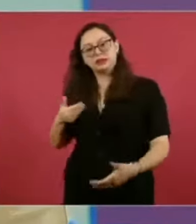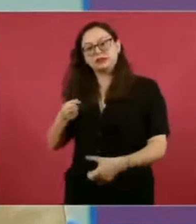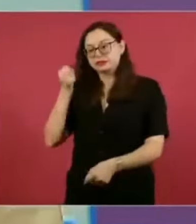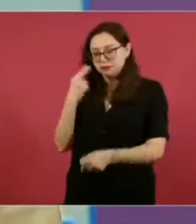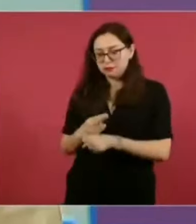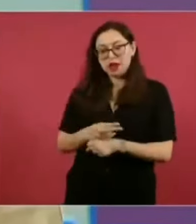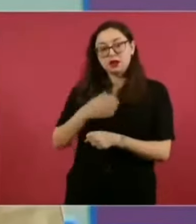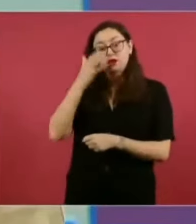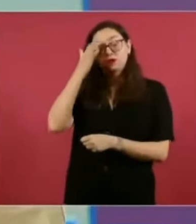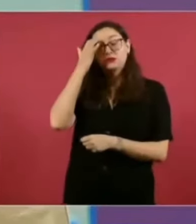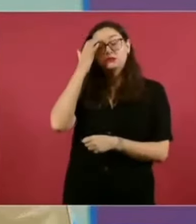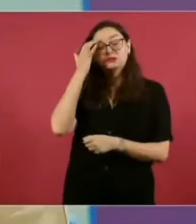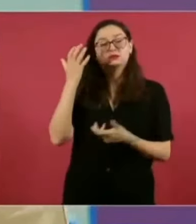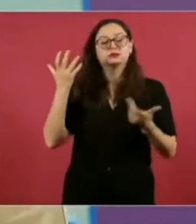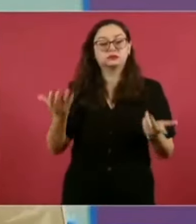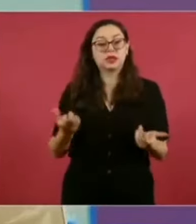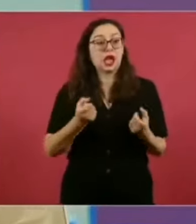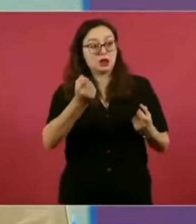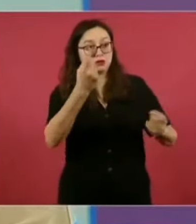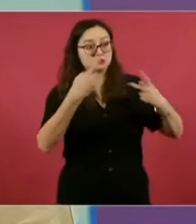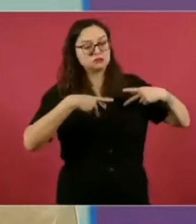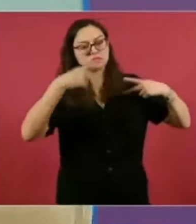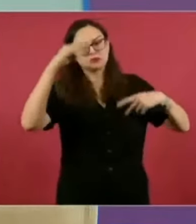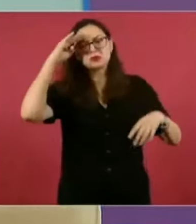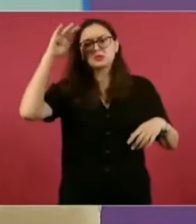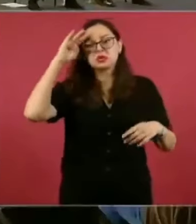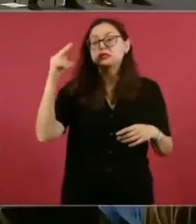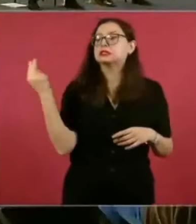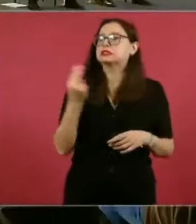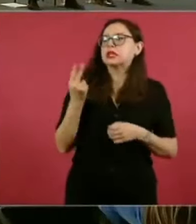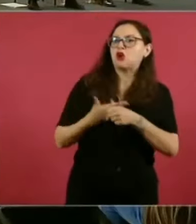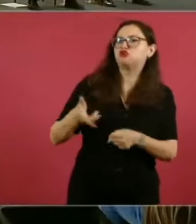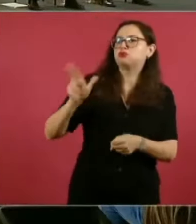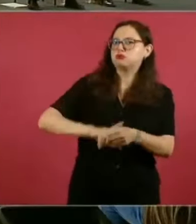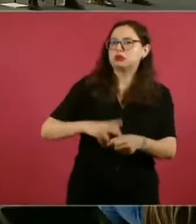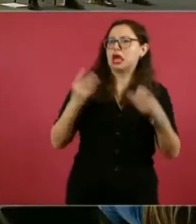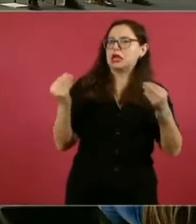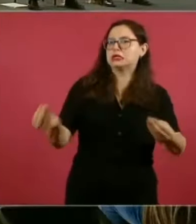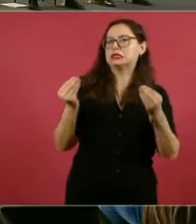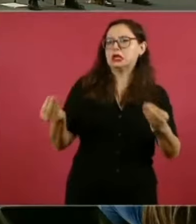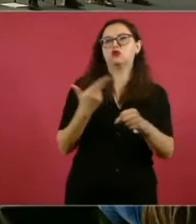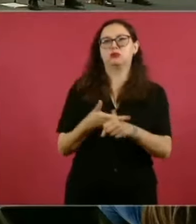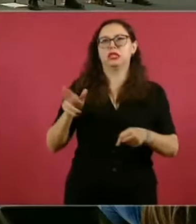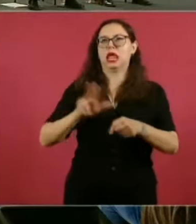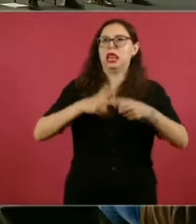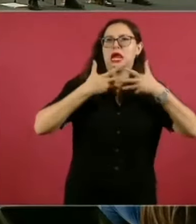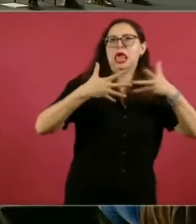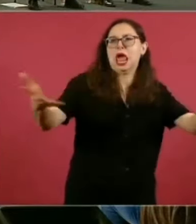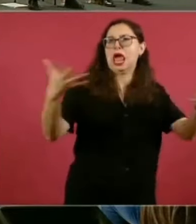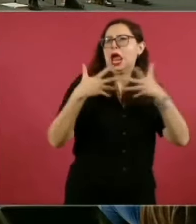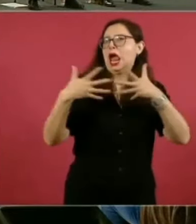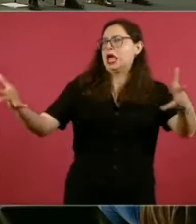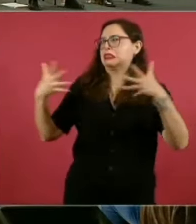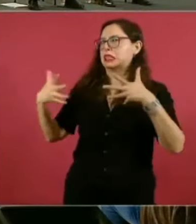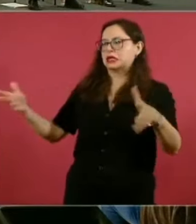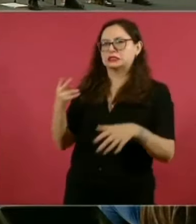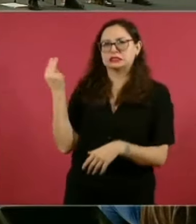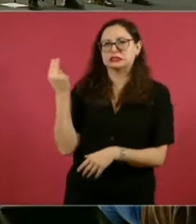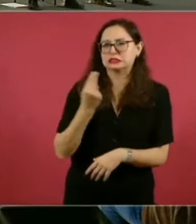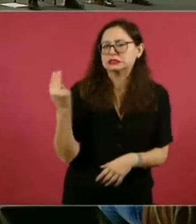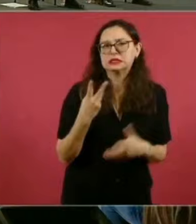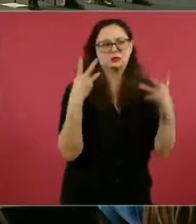tener muchos hospitales y grandes hospitales. Para nosotros hay que tener hospitales equipados, hospitales